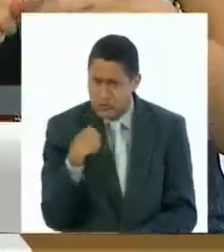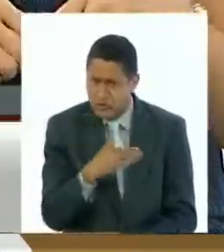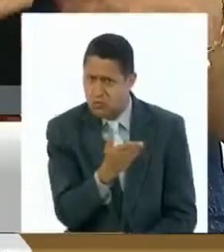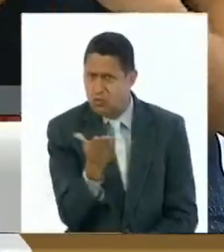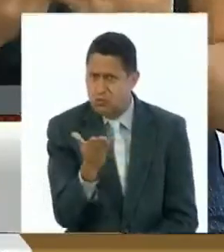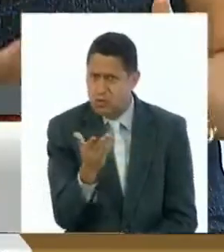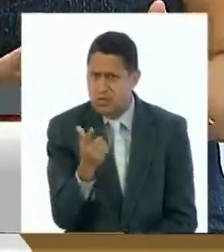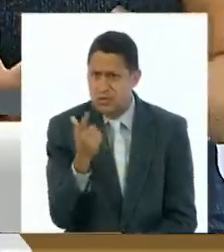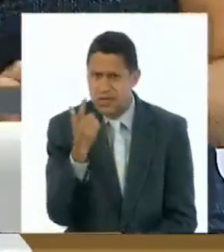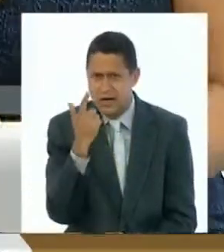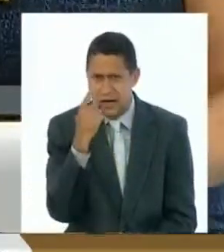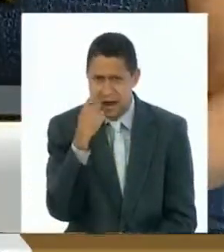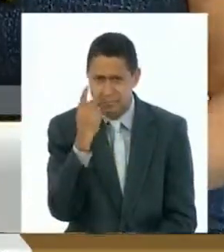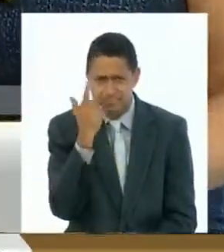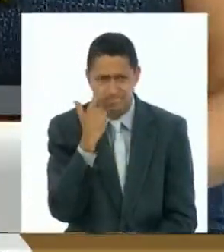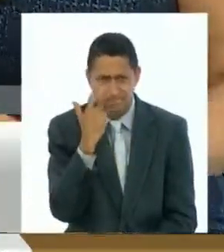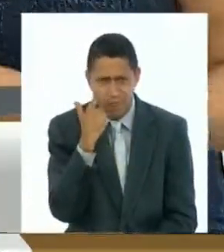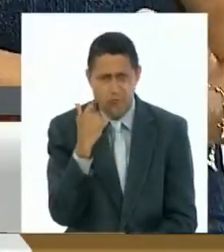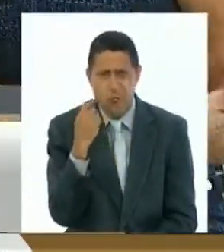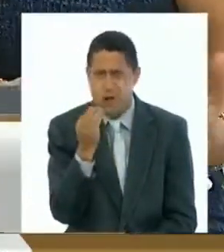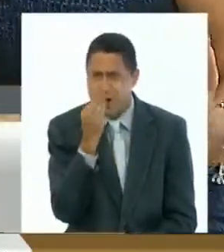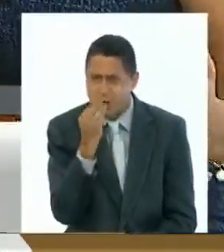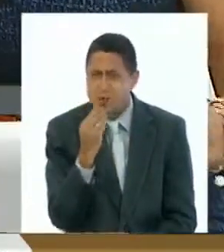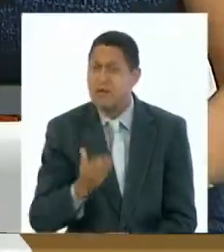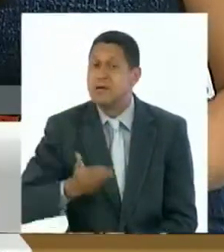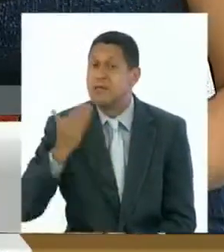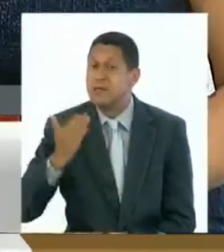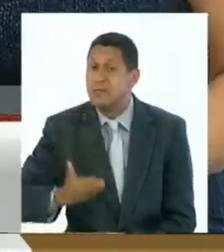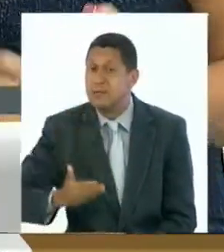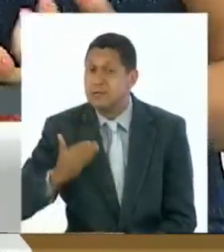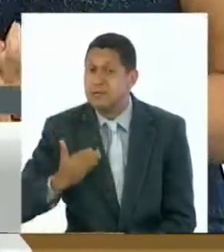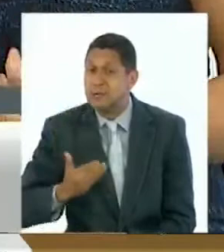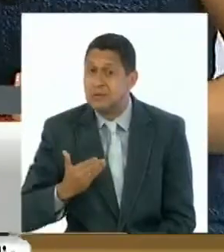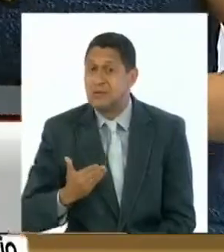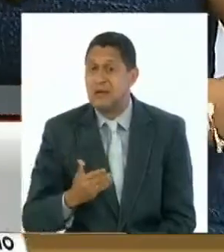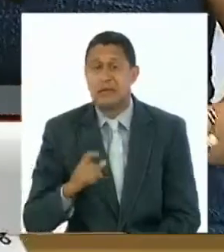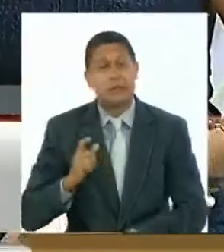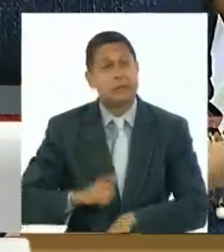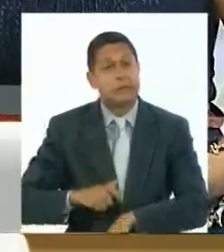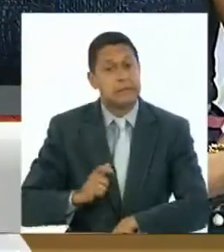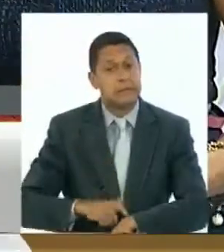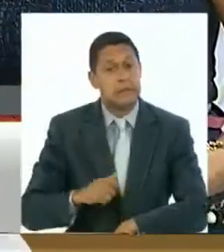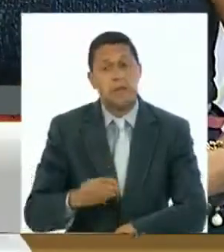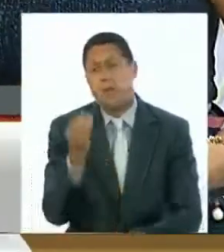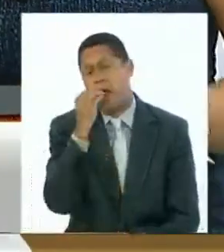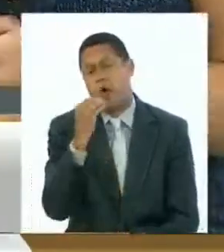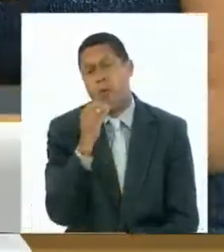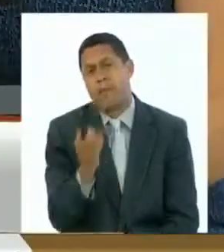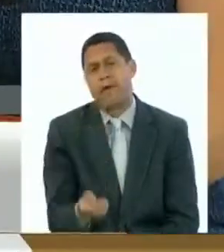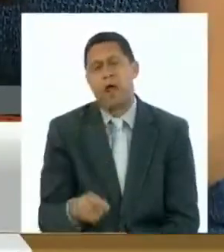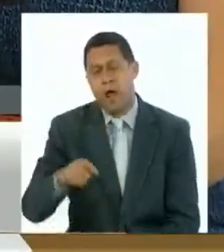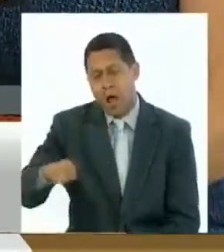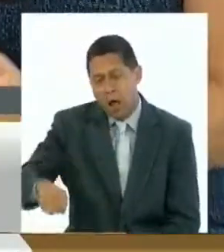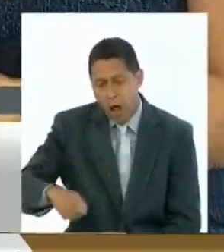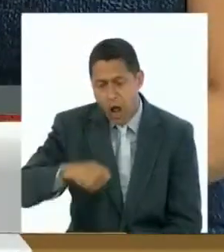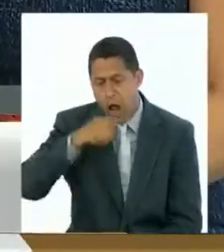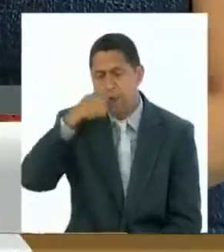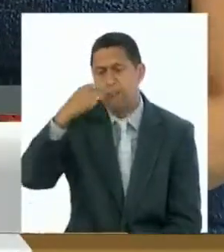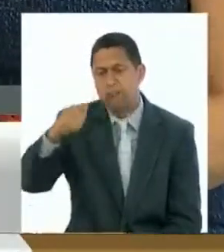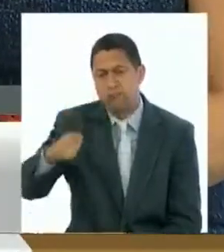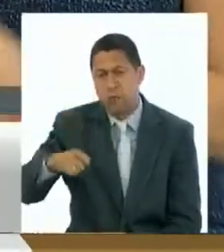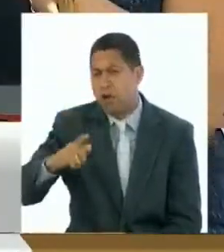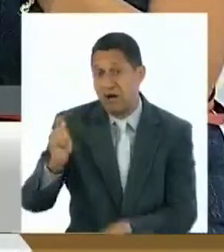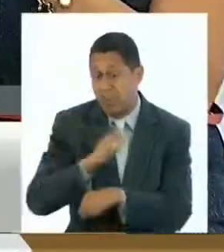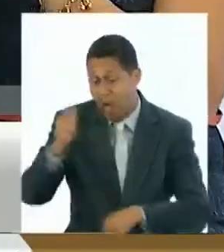la actitud que toma ante la comida. Eso es muy importante, sobre todo el tiempo que me tomo para comer. Eso es un va a